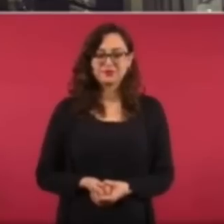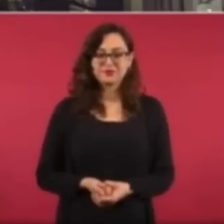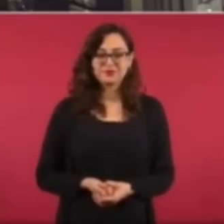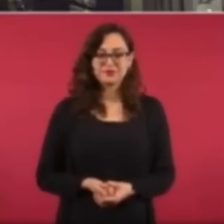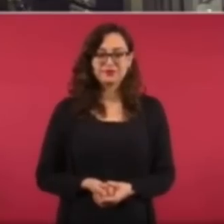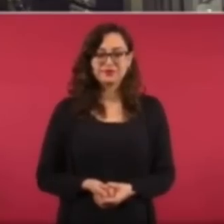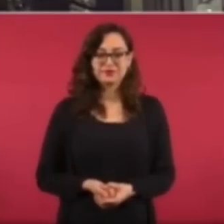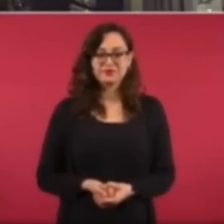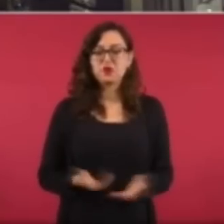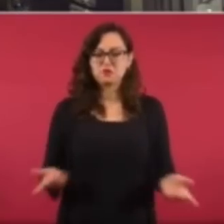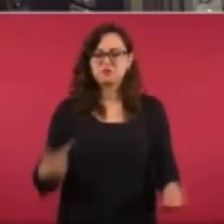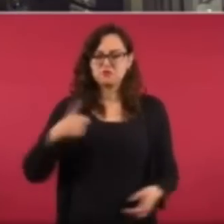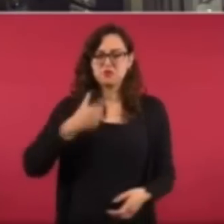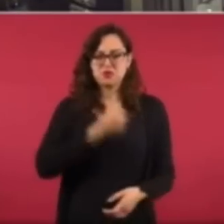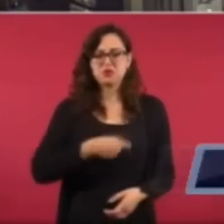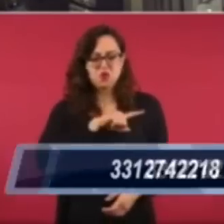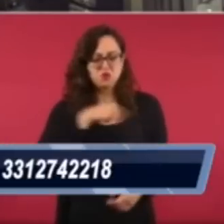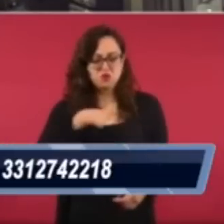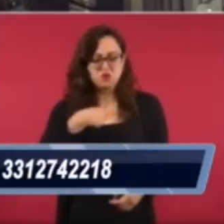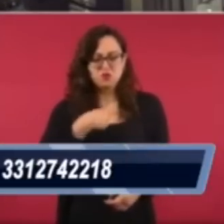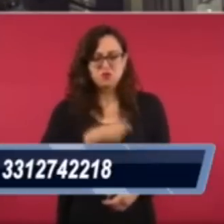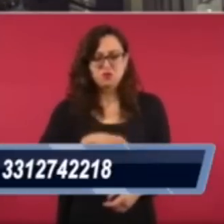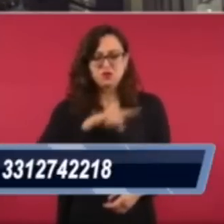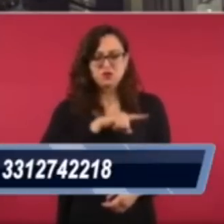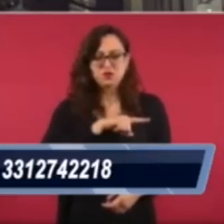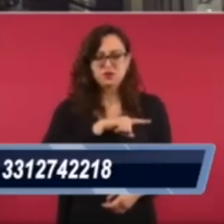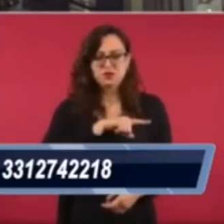¿Cómo amanecí de salud? Empiezo diciéndoles,